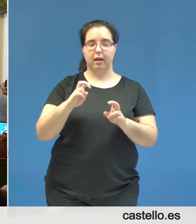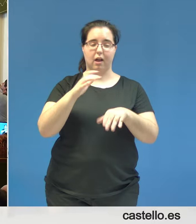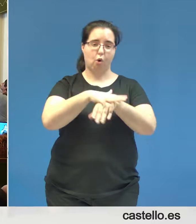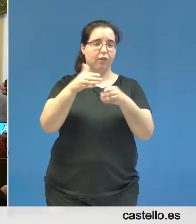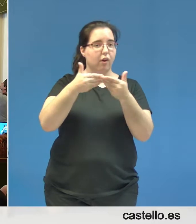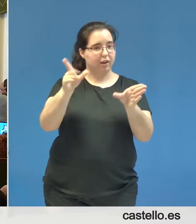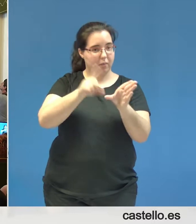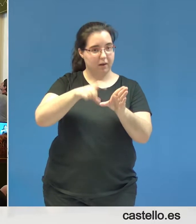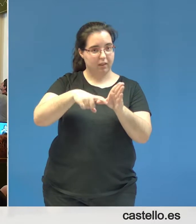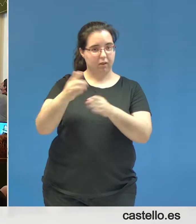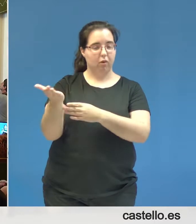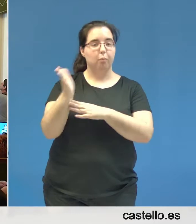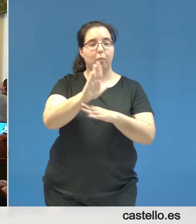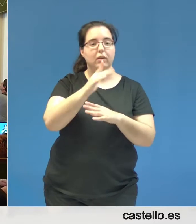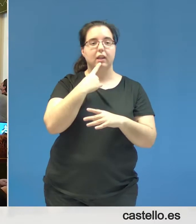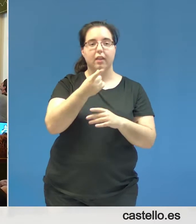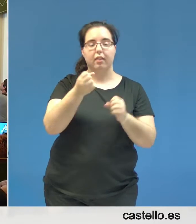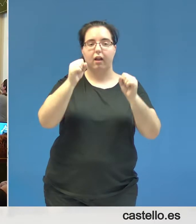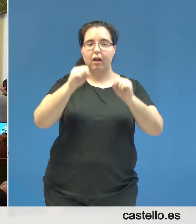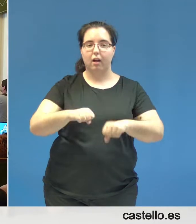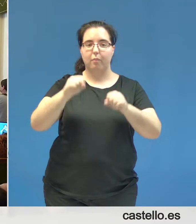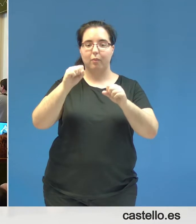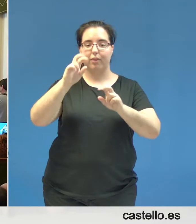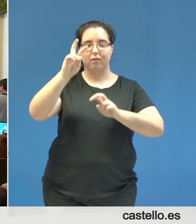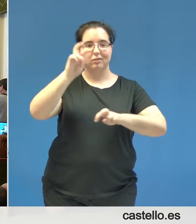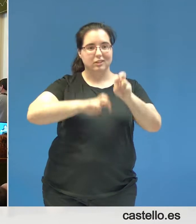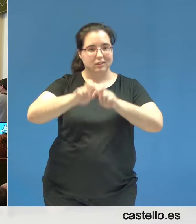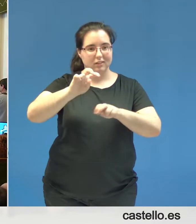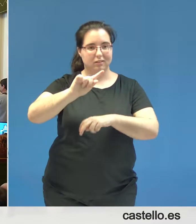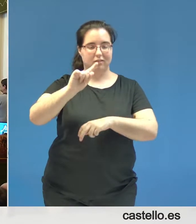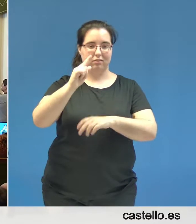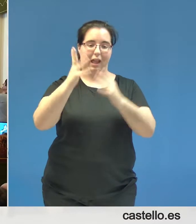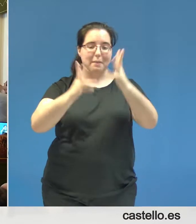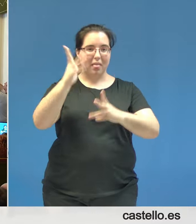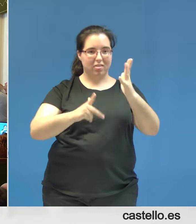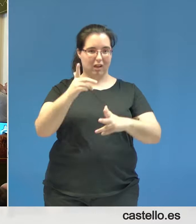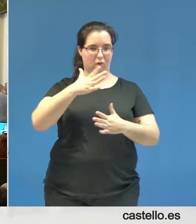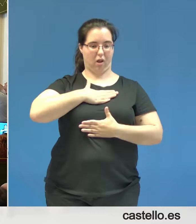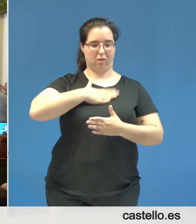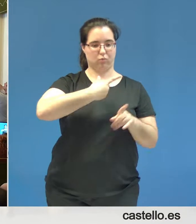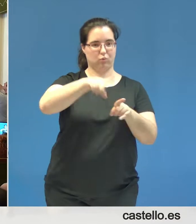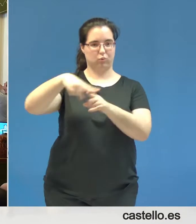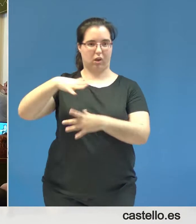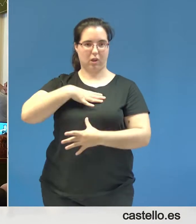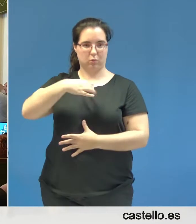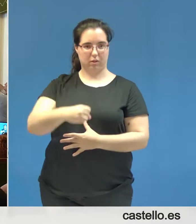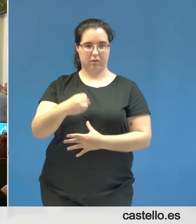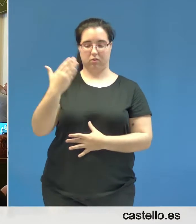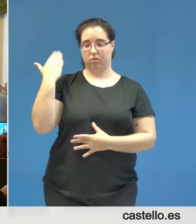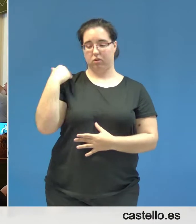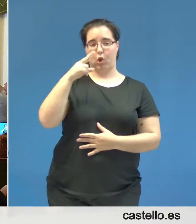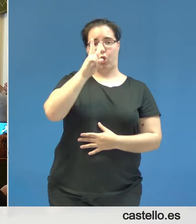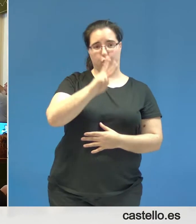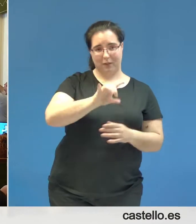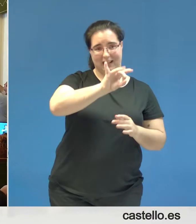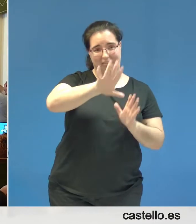Participación y es sobre la aprobación de la rectificación anual del inventario general de bienes de esta corporación de los años 2015 y 2018.